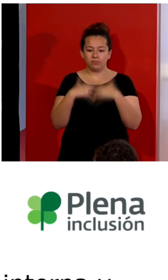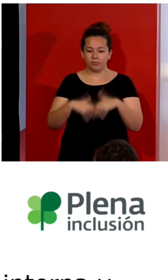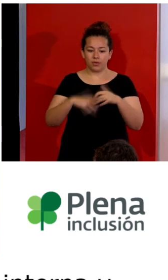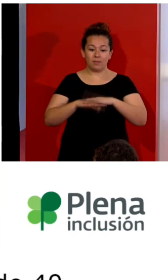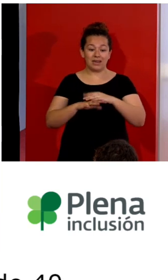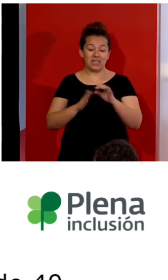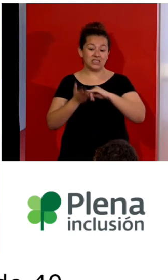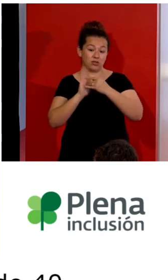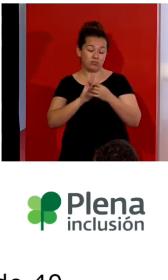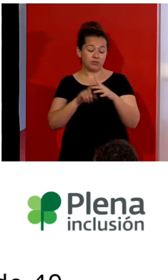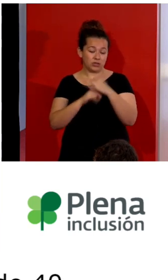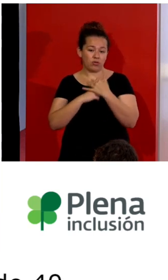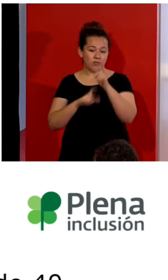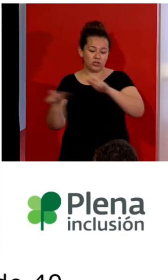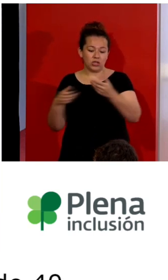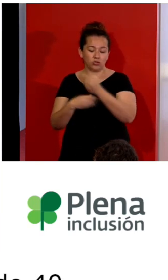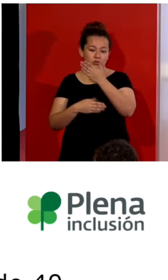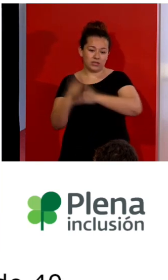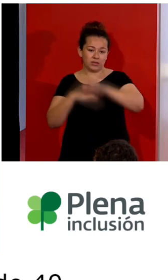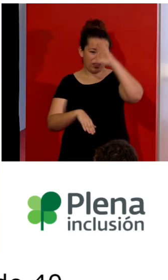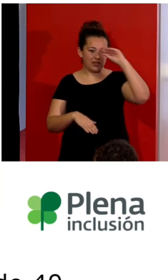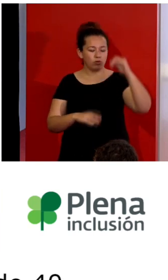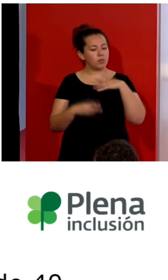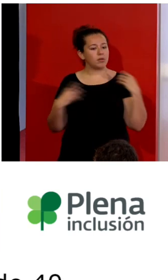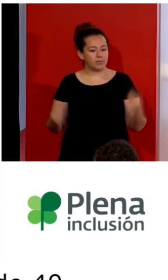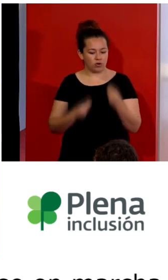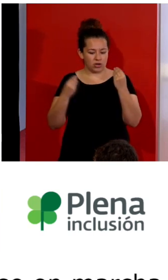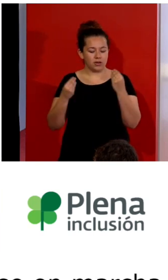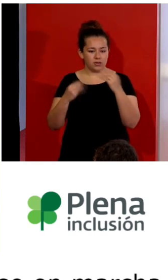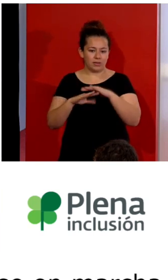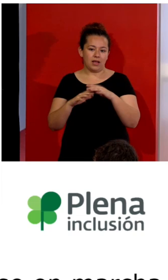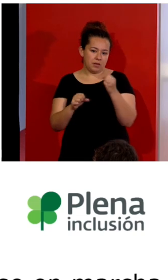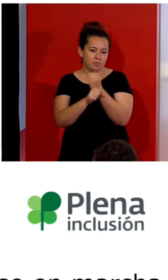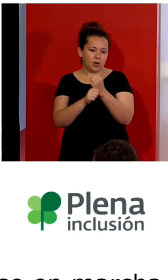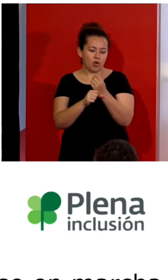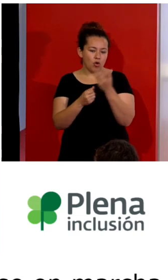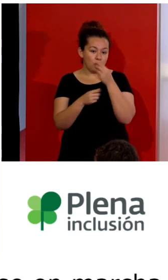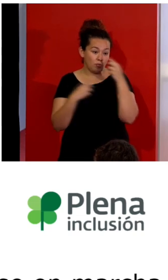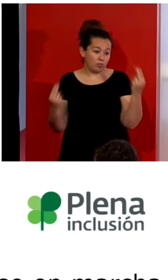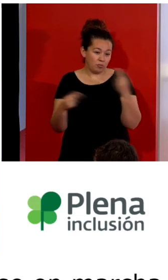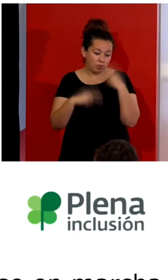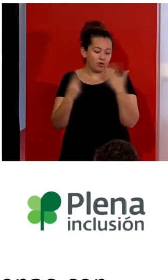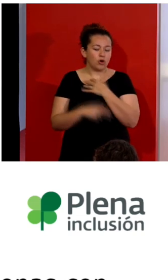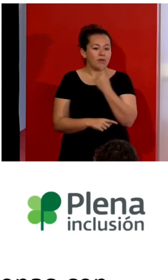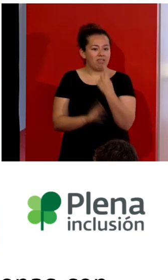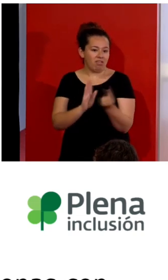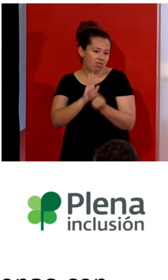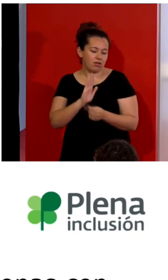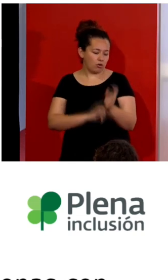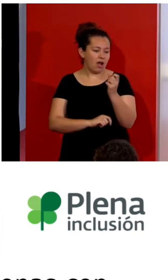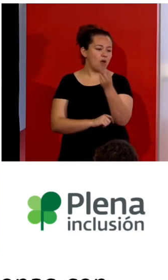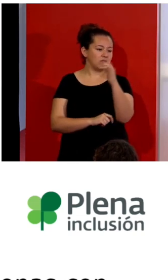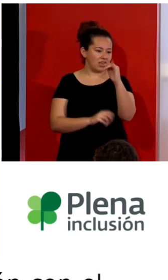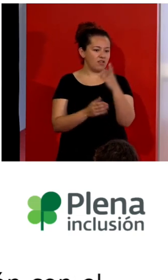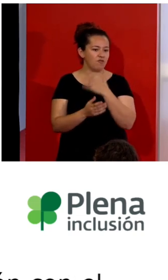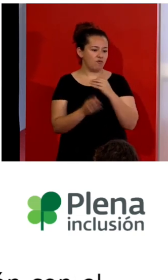la situación de las personas con discapacidad intelectual en su relación con el acceso al empleo público. No voy a enumerarlas, algunas de ellas las tenéis en el informe ejecutivo,